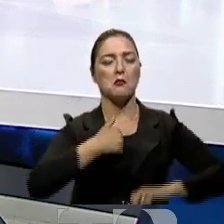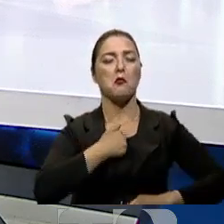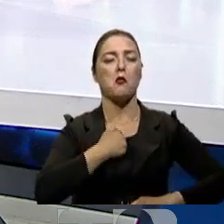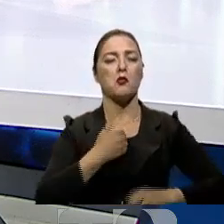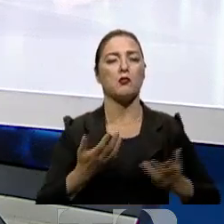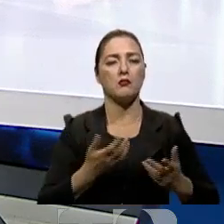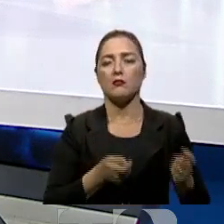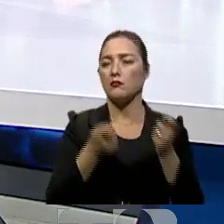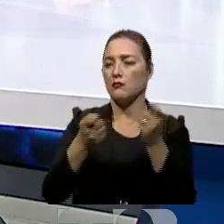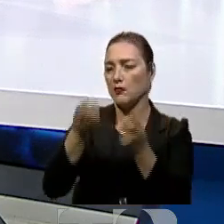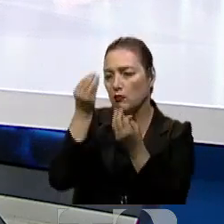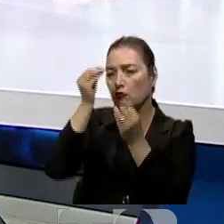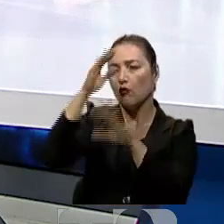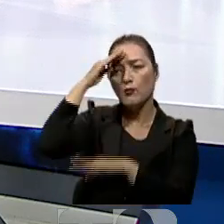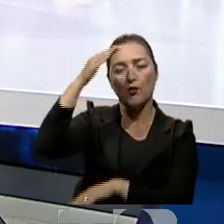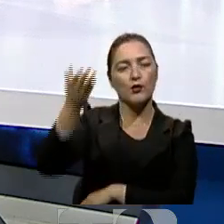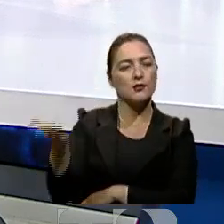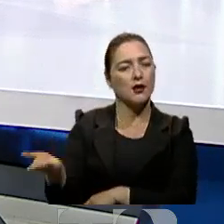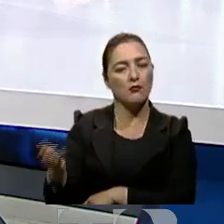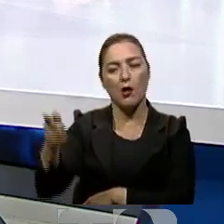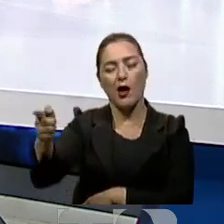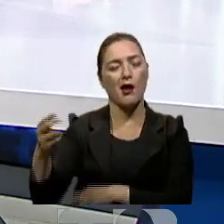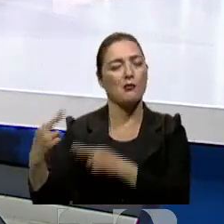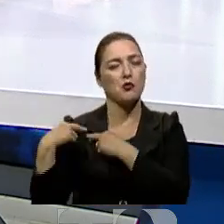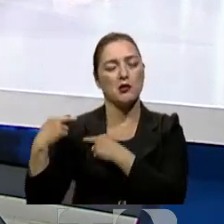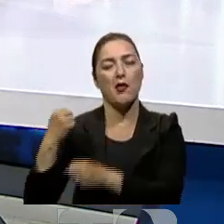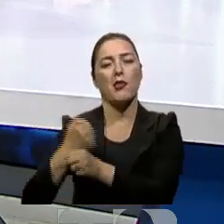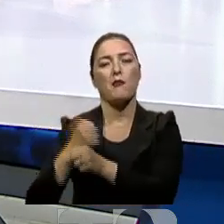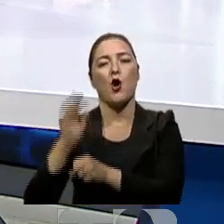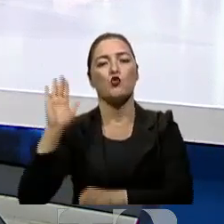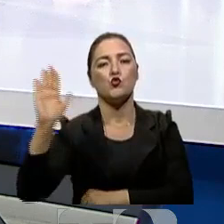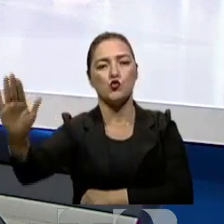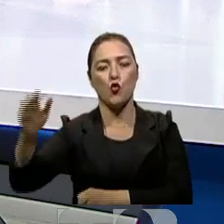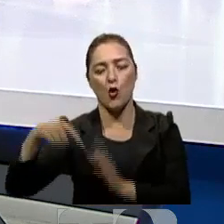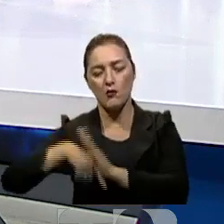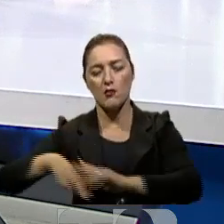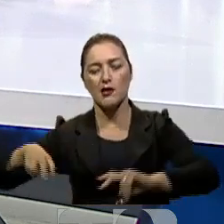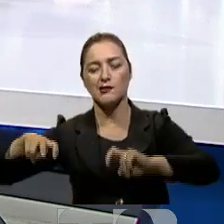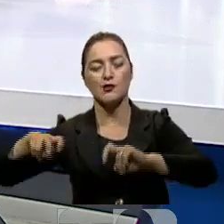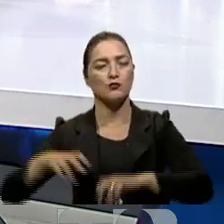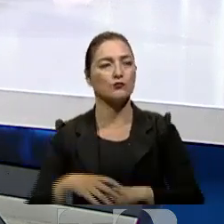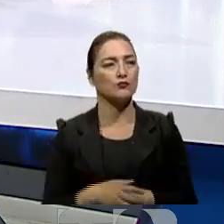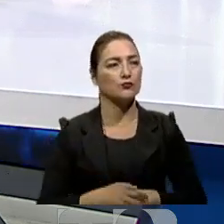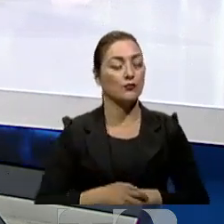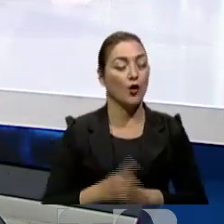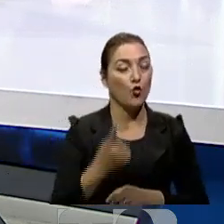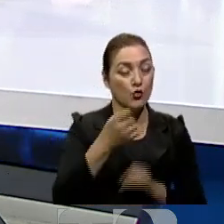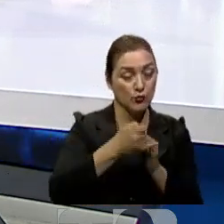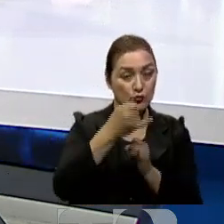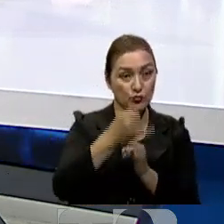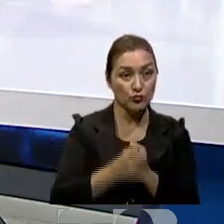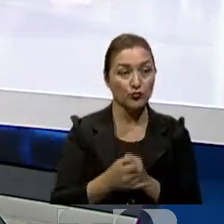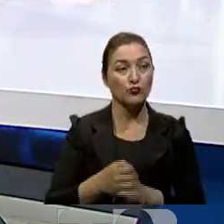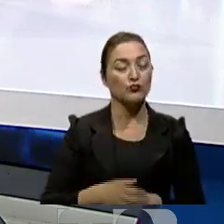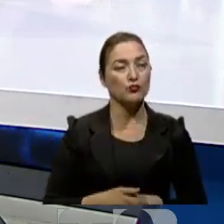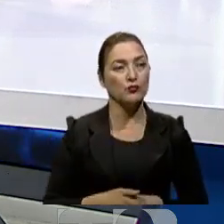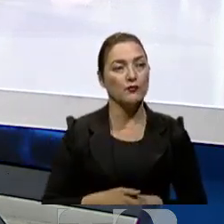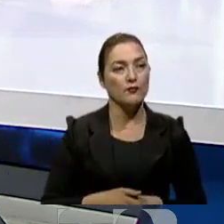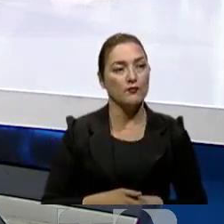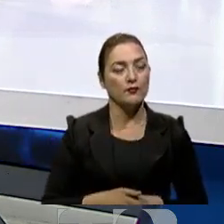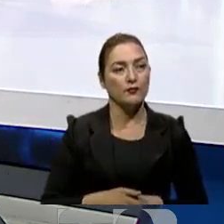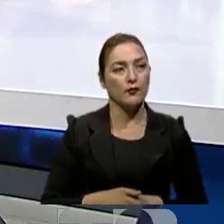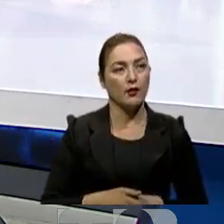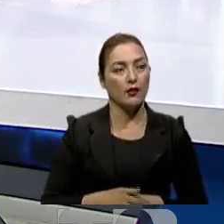investigación y darle estos recursos a las autoridades cuando son ellas ahora, las que deberían hacer. Ahora, para finalizar, chicas, únicamente las interrogantes de